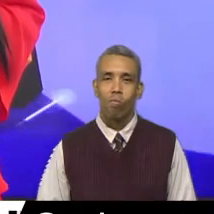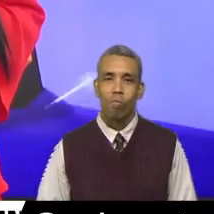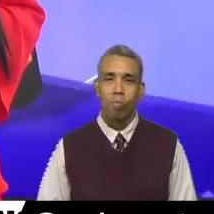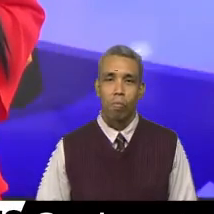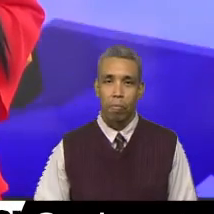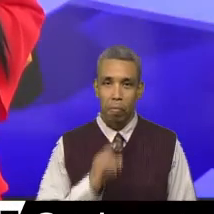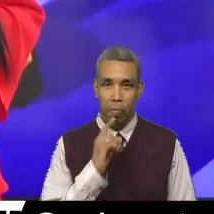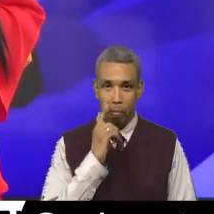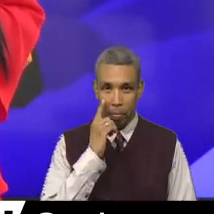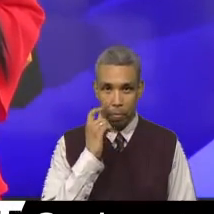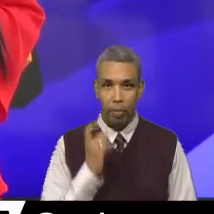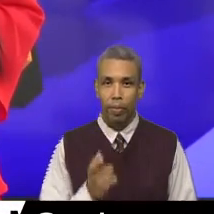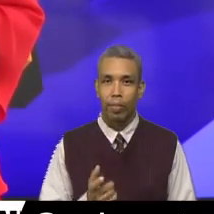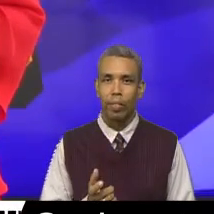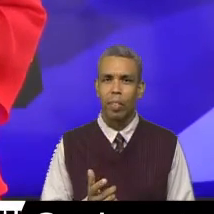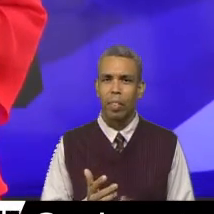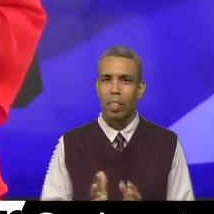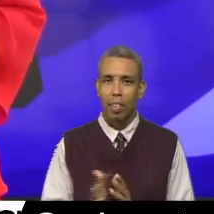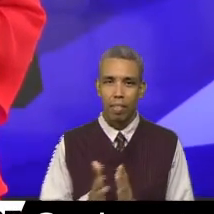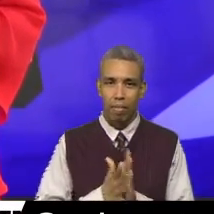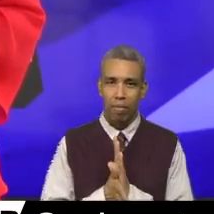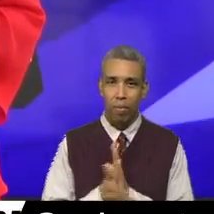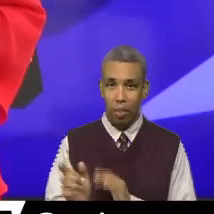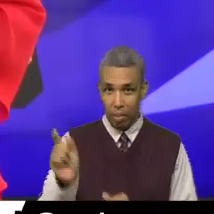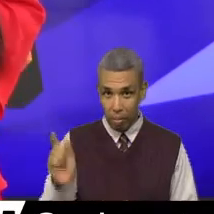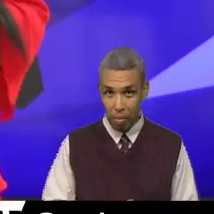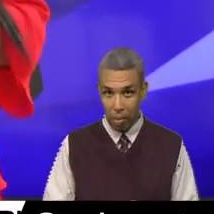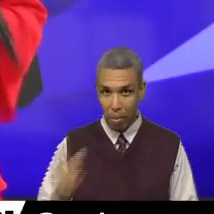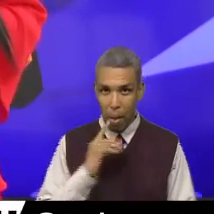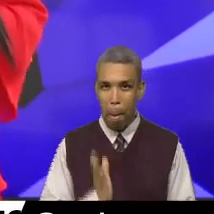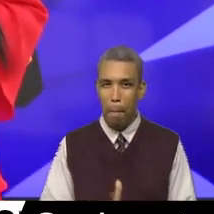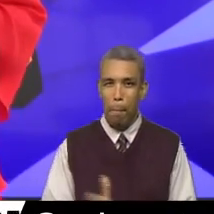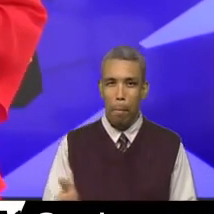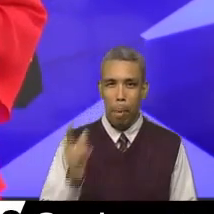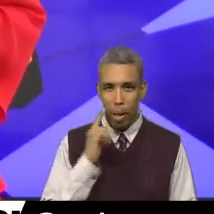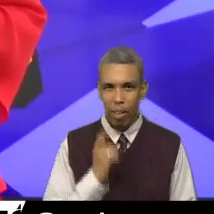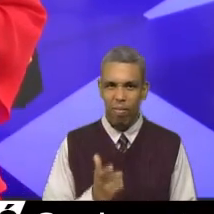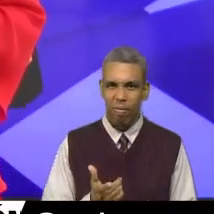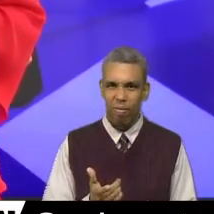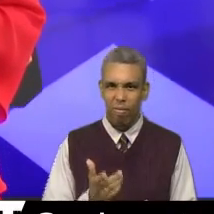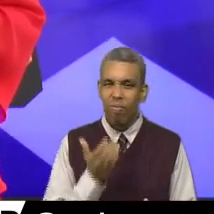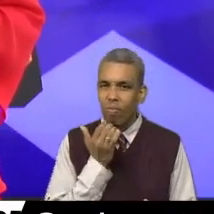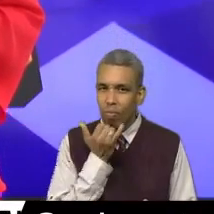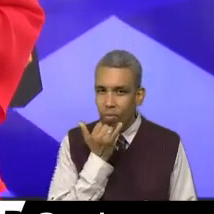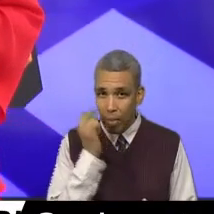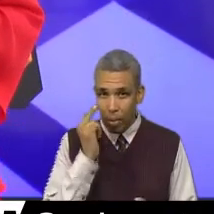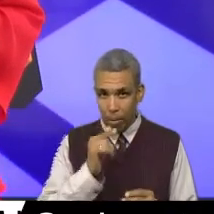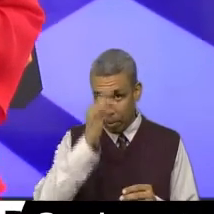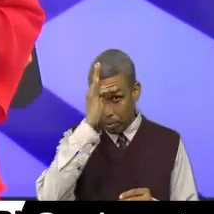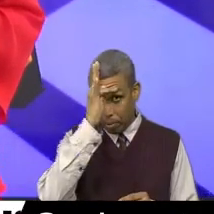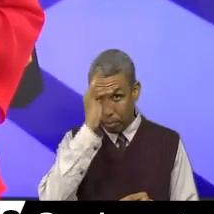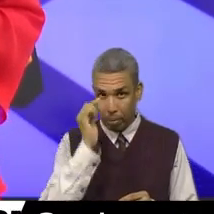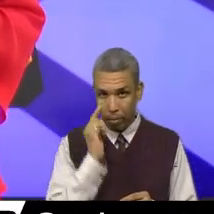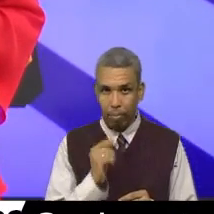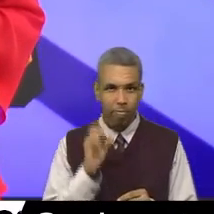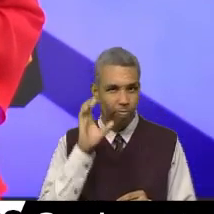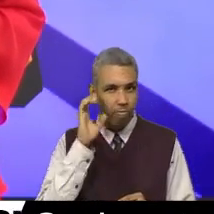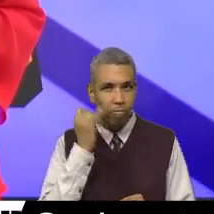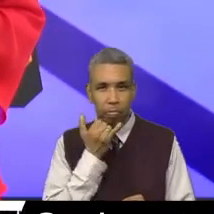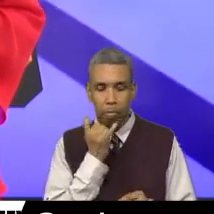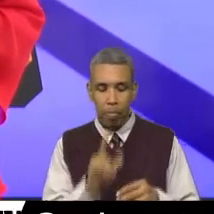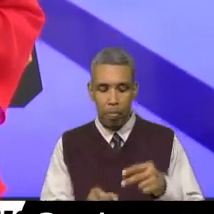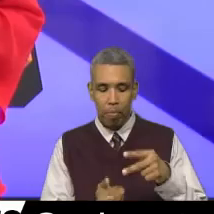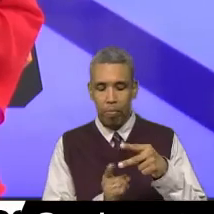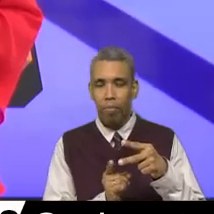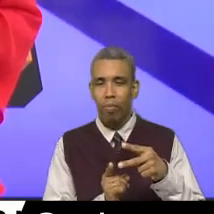siendo atendido en el Hospital Regional del Magdalena Medio. En otras noticias les contaremos a nuestros televidentes que la USO denunció